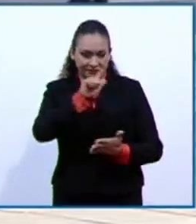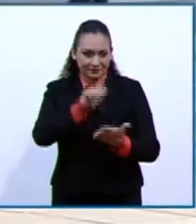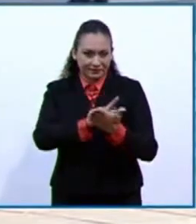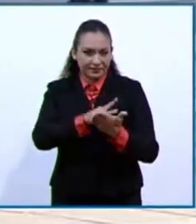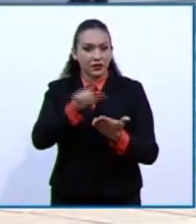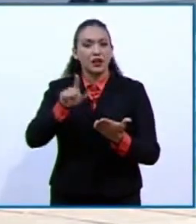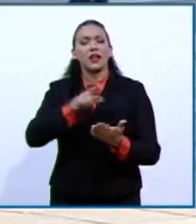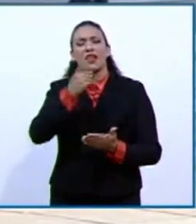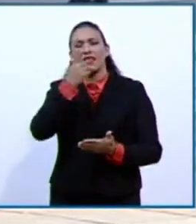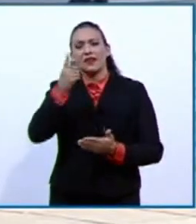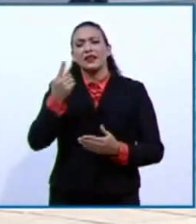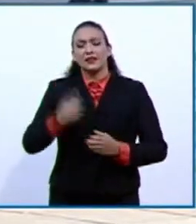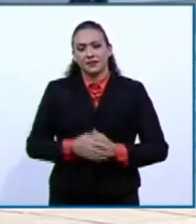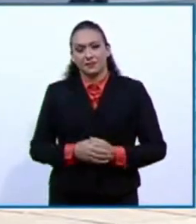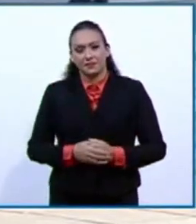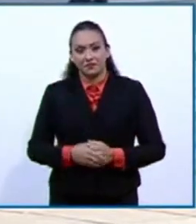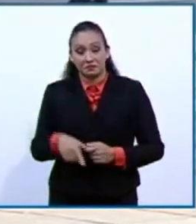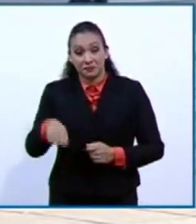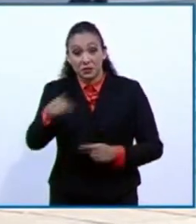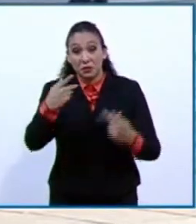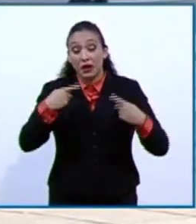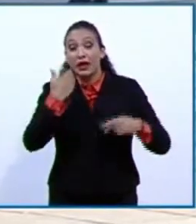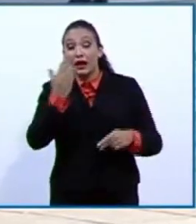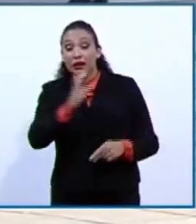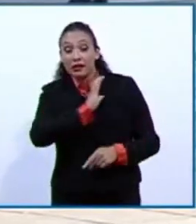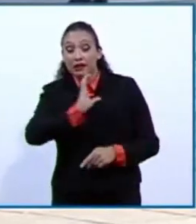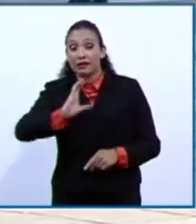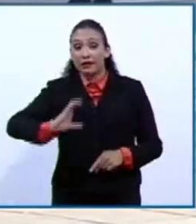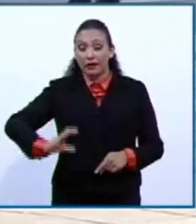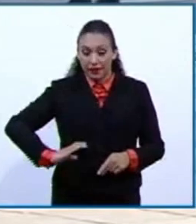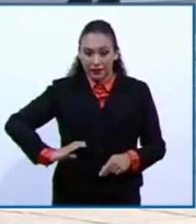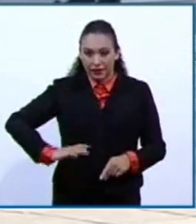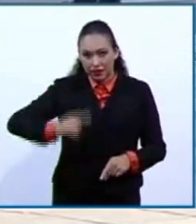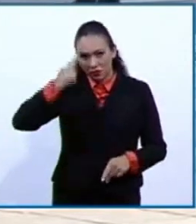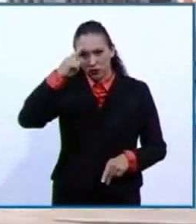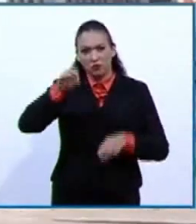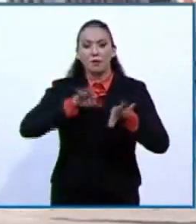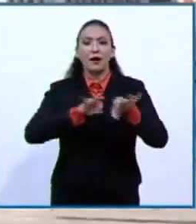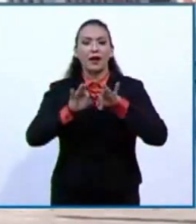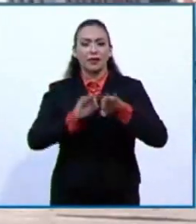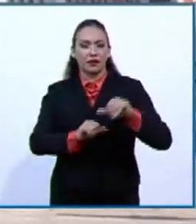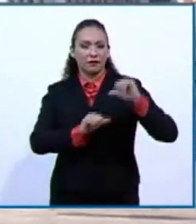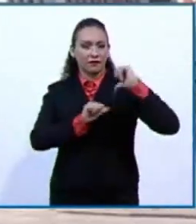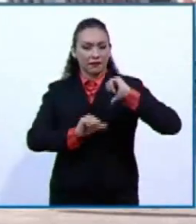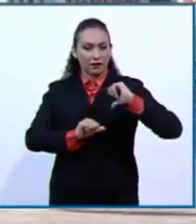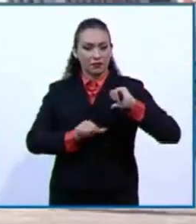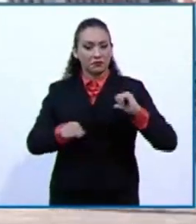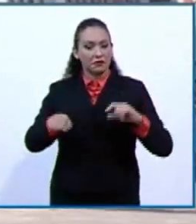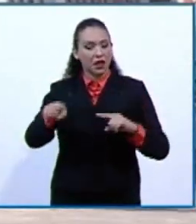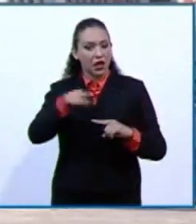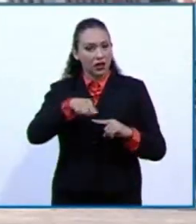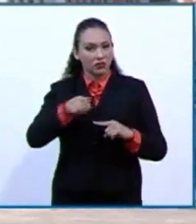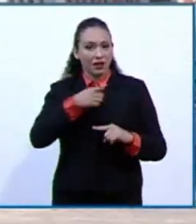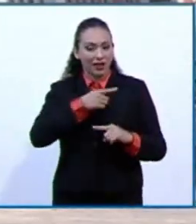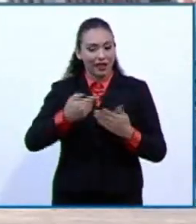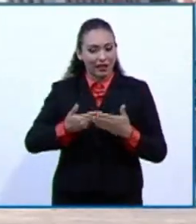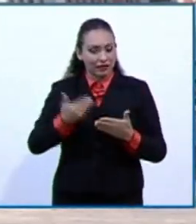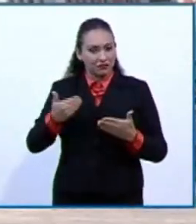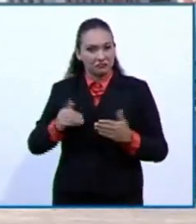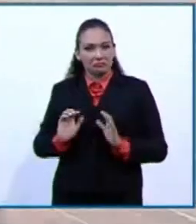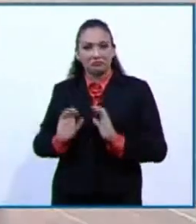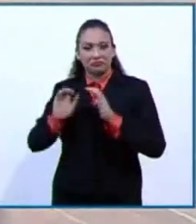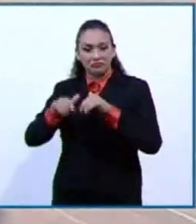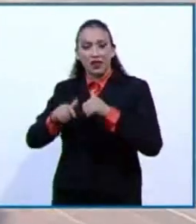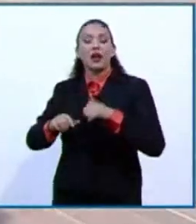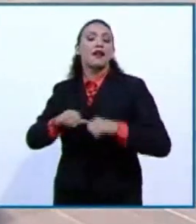que establecía como requisito para acceder al cargo de titular del órgano interno de control municipal no haber sido candidato a algún